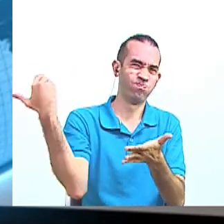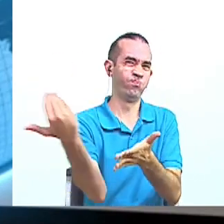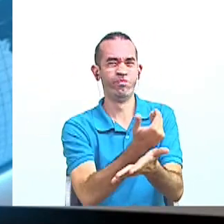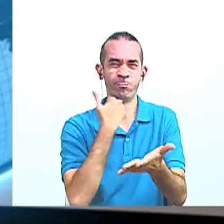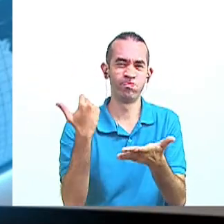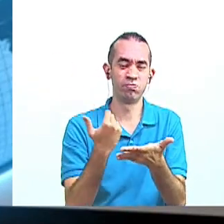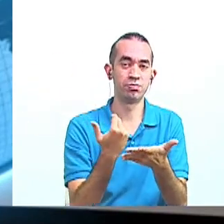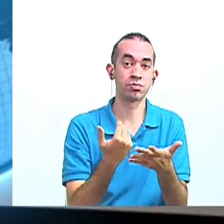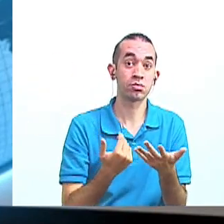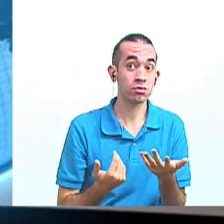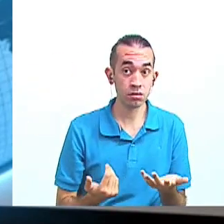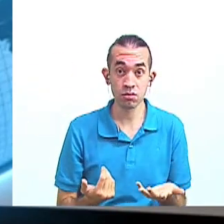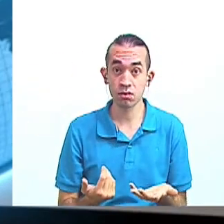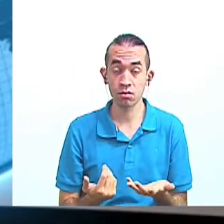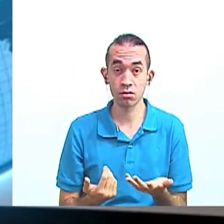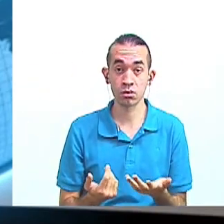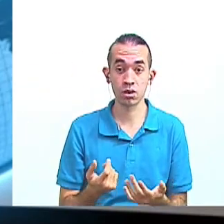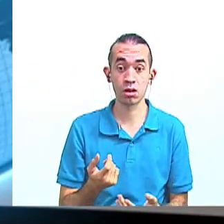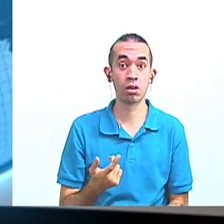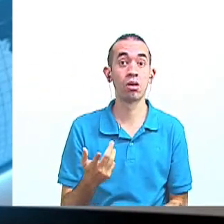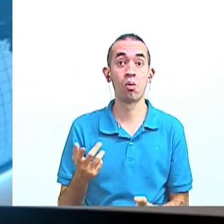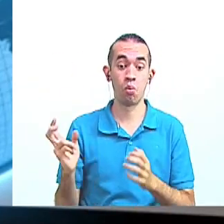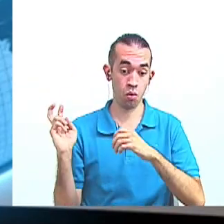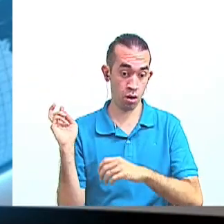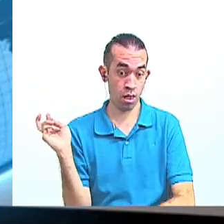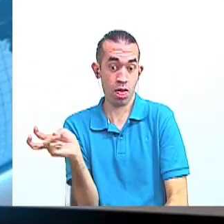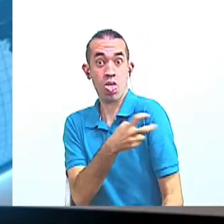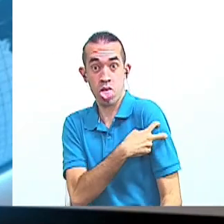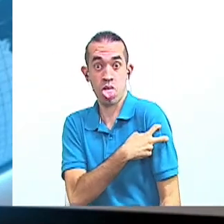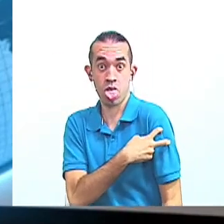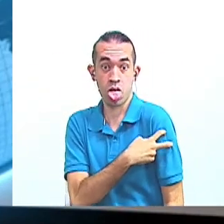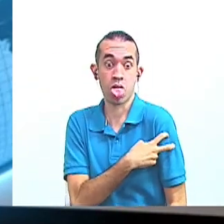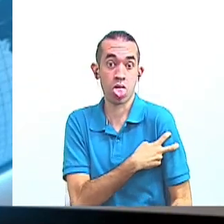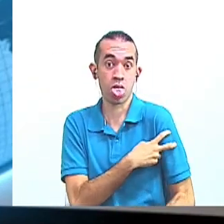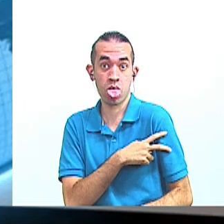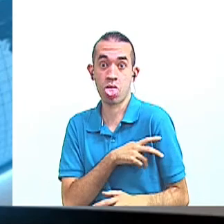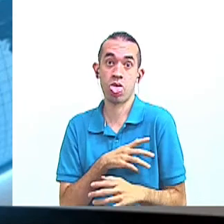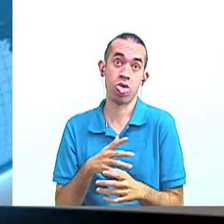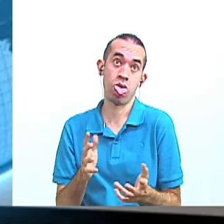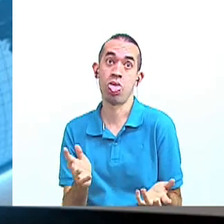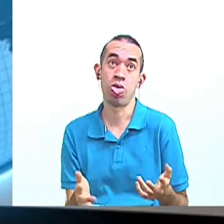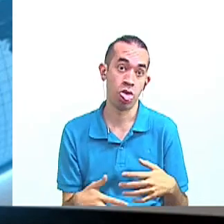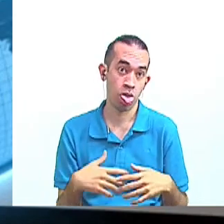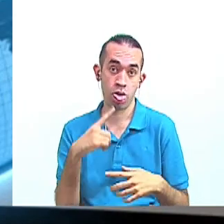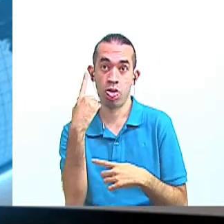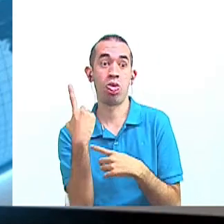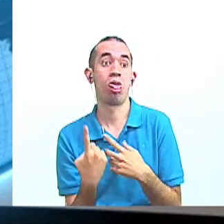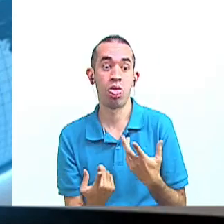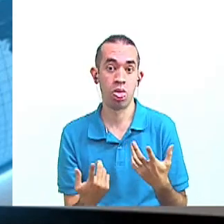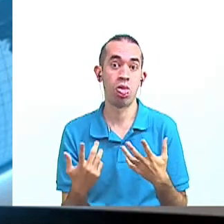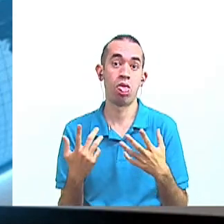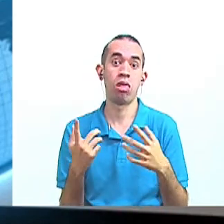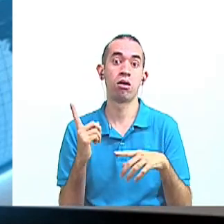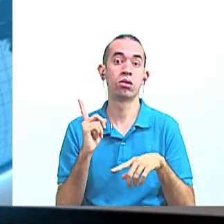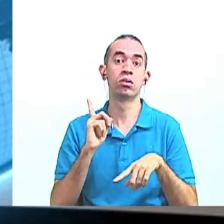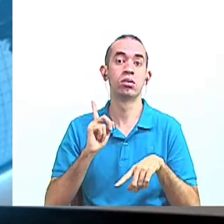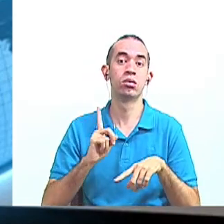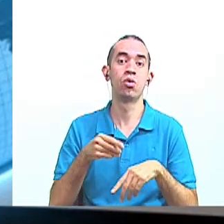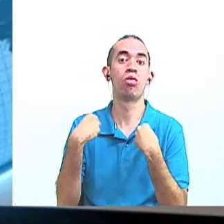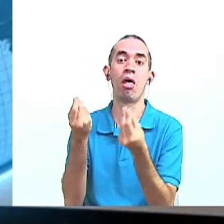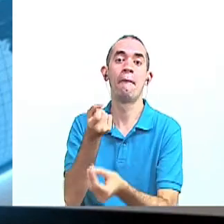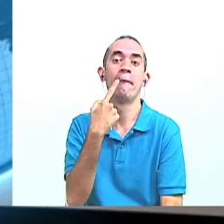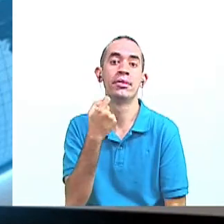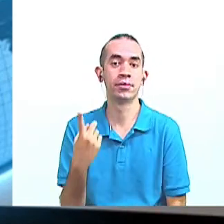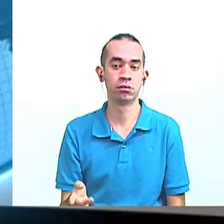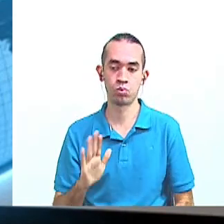y sin embargo no había suero antiofídico, no había medicina para que los trabajadores pudieran soportar esas condiciones, no solamente de